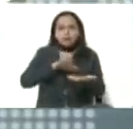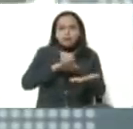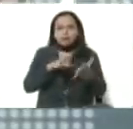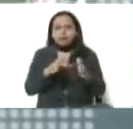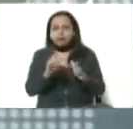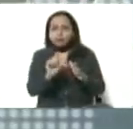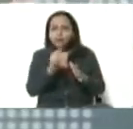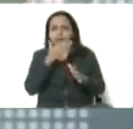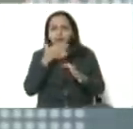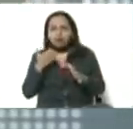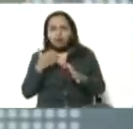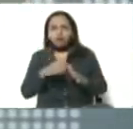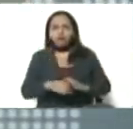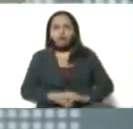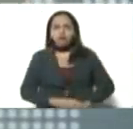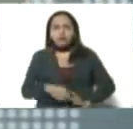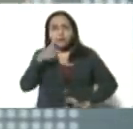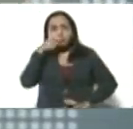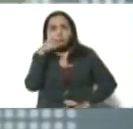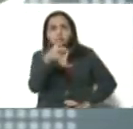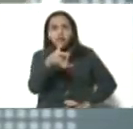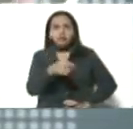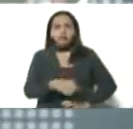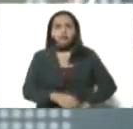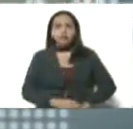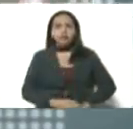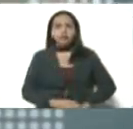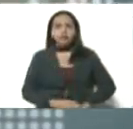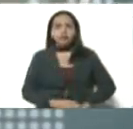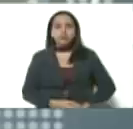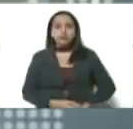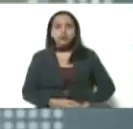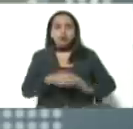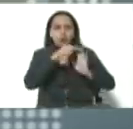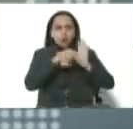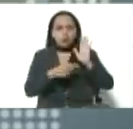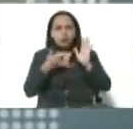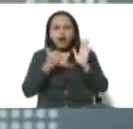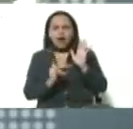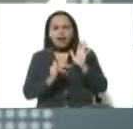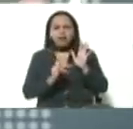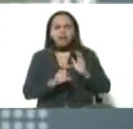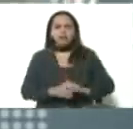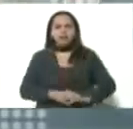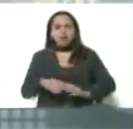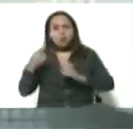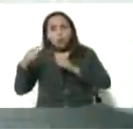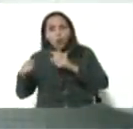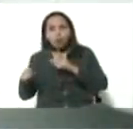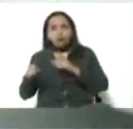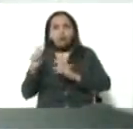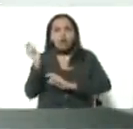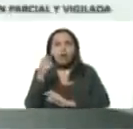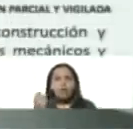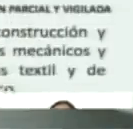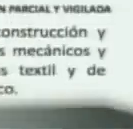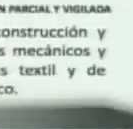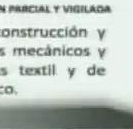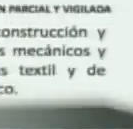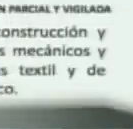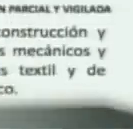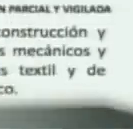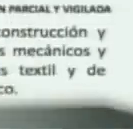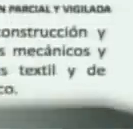parcial y vigilada allí te incorpora el resto del estado apure el resto del estado